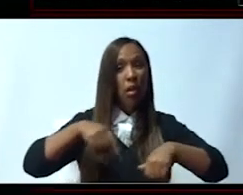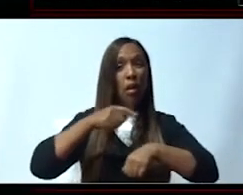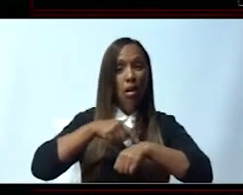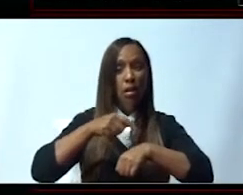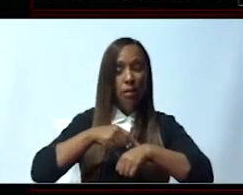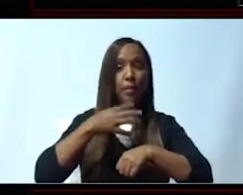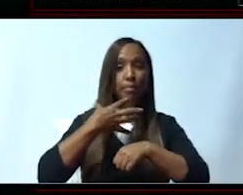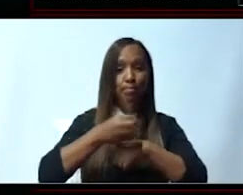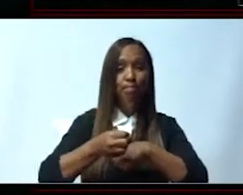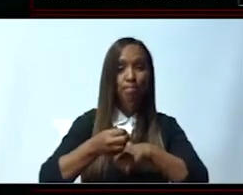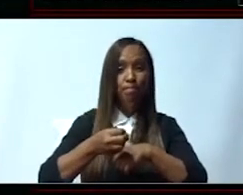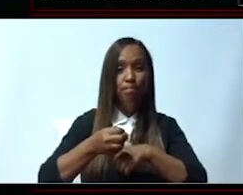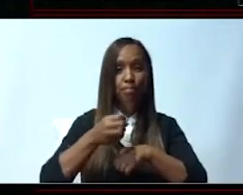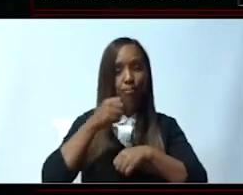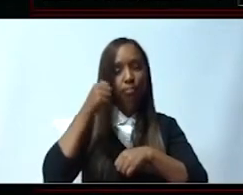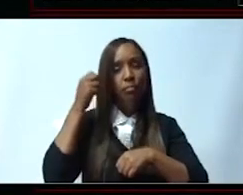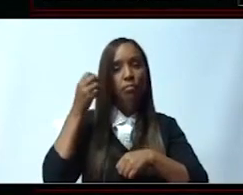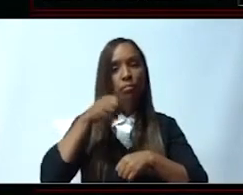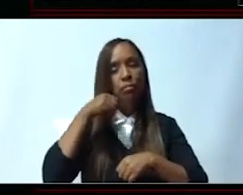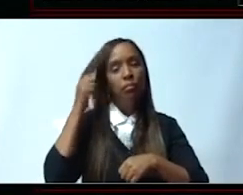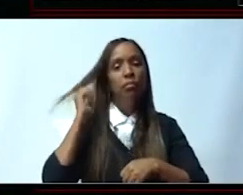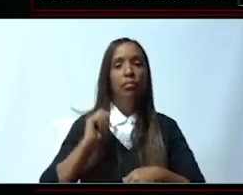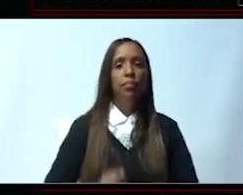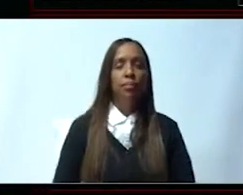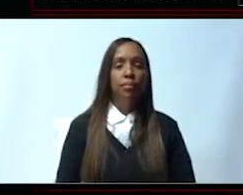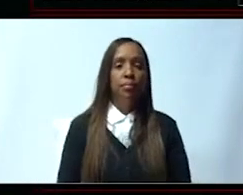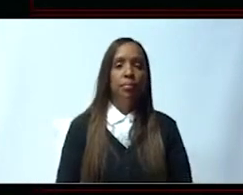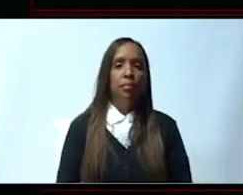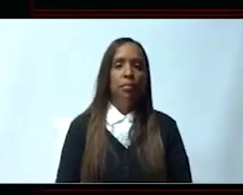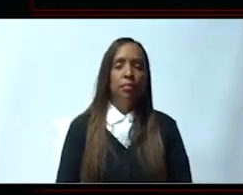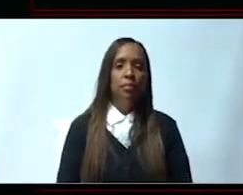Se termina el tiempo.